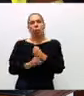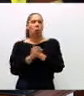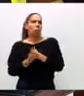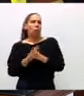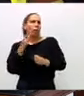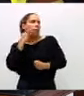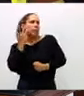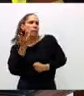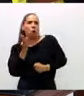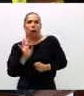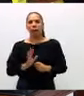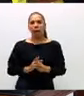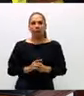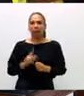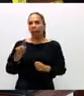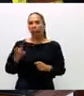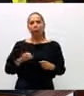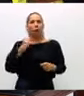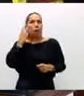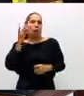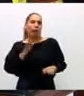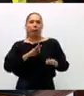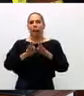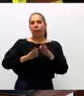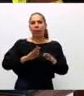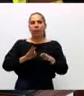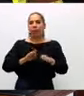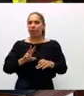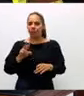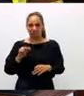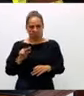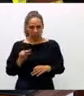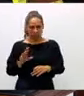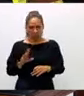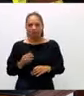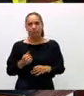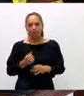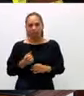Entonces, ¿qué estoy aquí haciendo? Estoy viendo las partes en